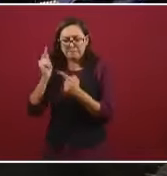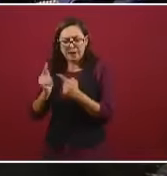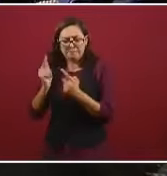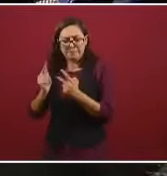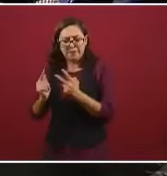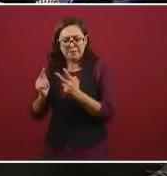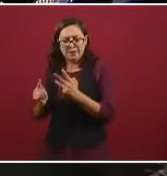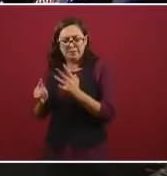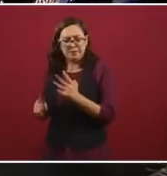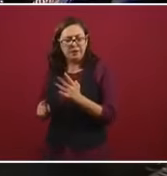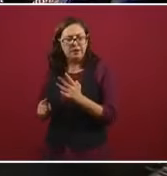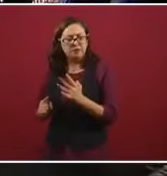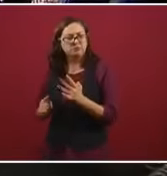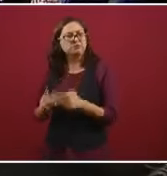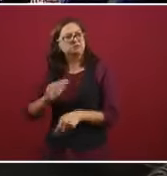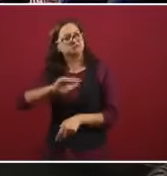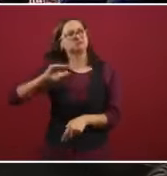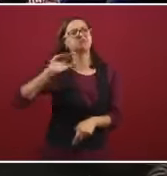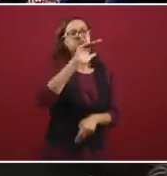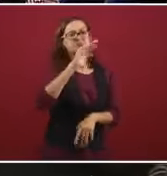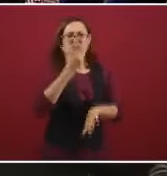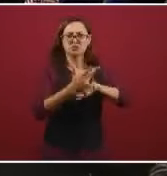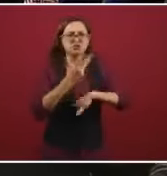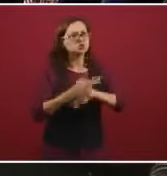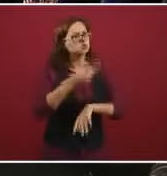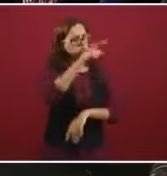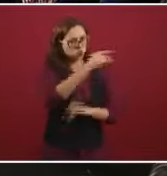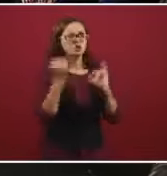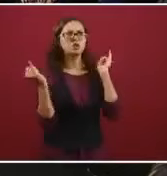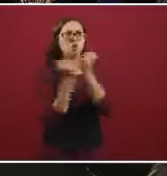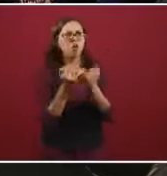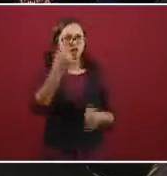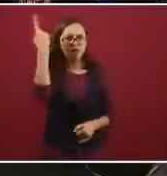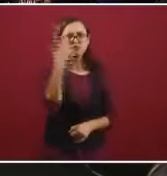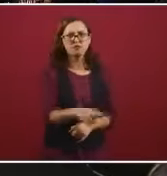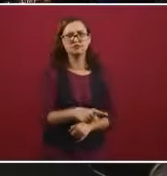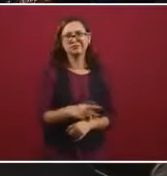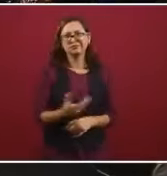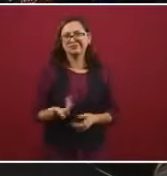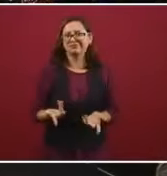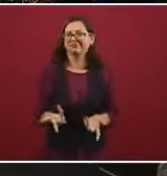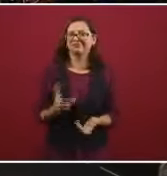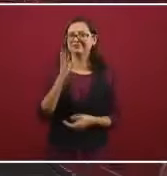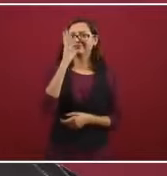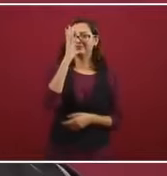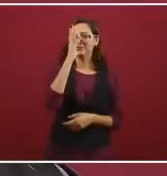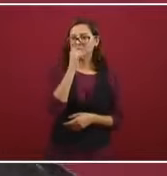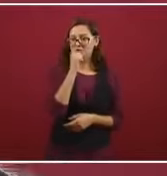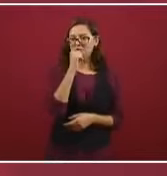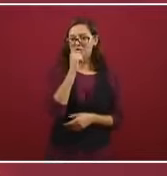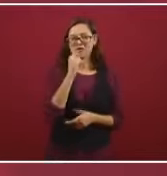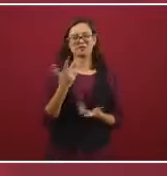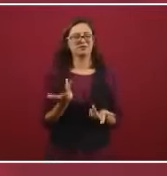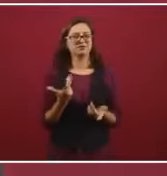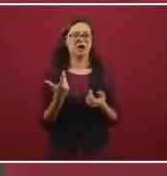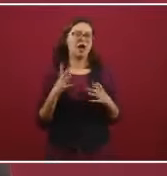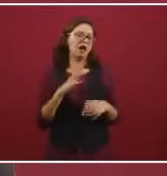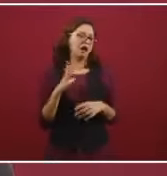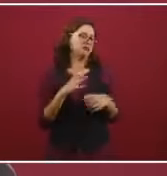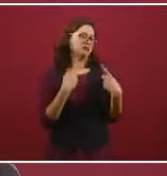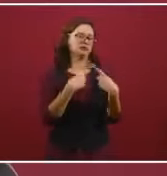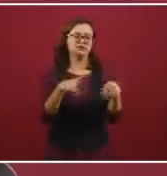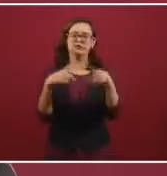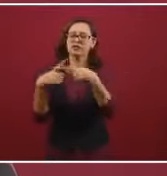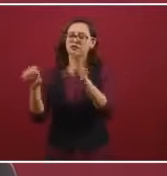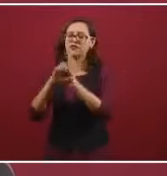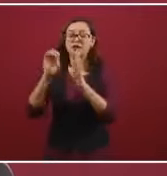no podemos determinar cuál es la política en Estados Unidos. Los ejemplos son muy, muy amplios. La